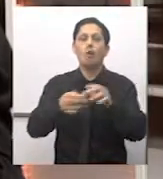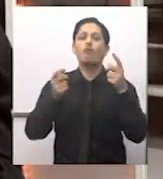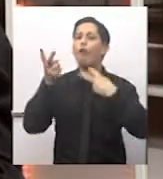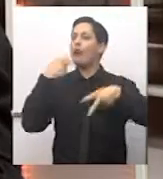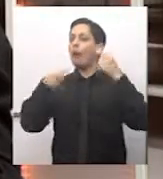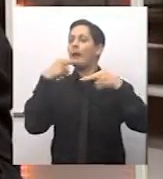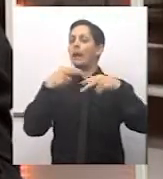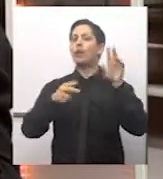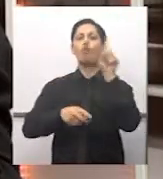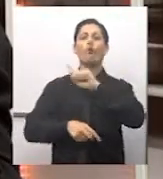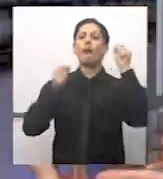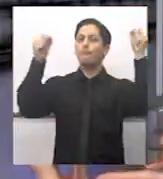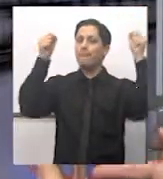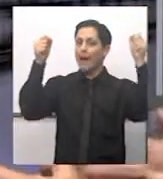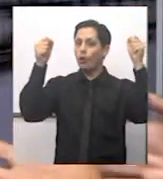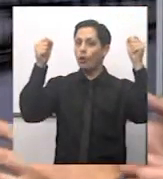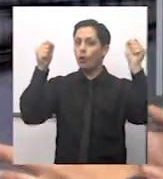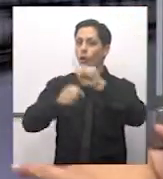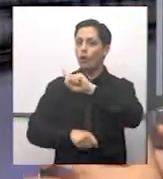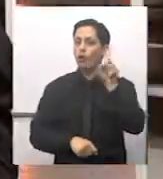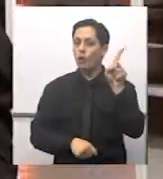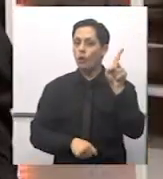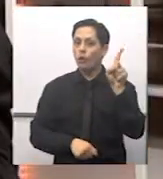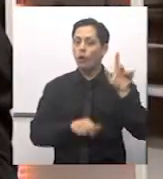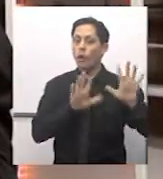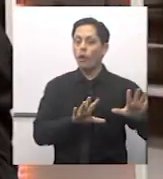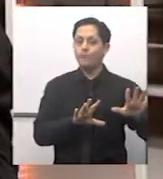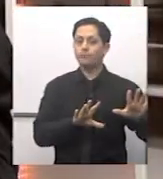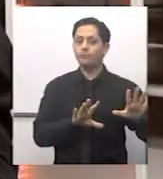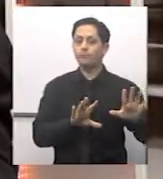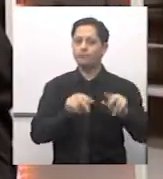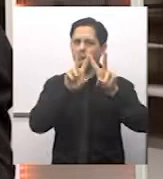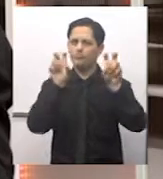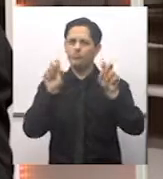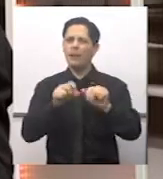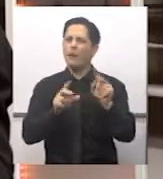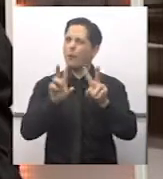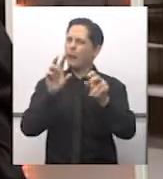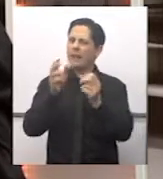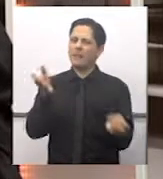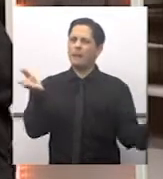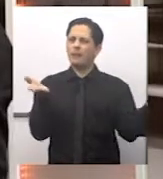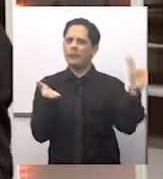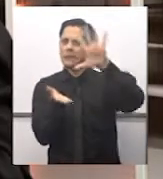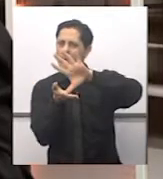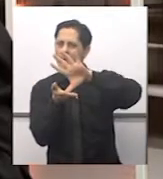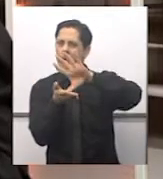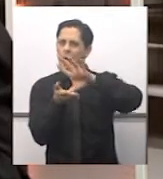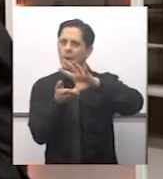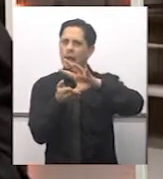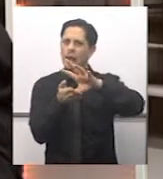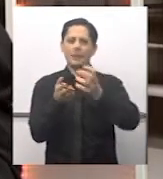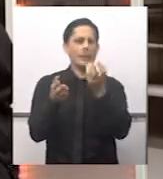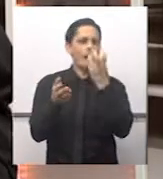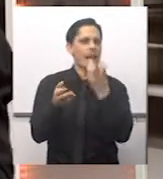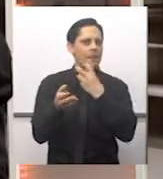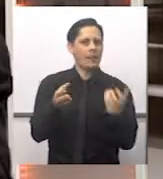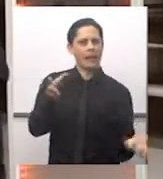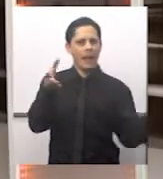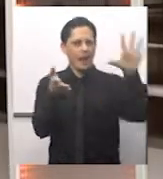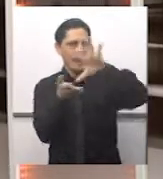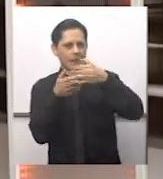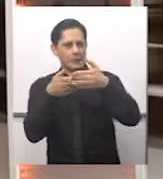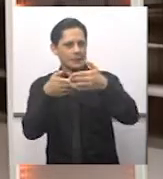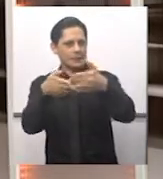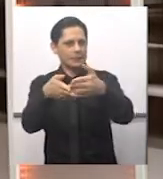que se esperaba. No al nivel que nosotros queríamos que funcionara. Porque incluso el tema frutícola, ¿no es cierto? No, se mantuvo. Pero con menos cantidad de exportaciones de acá. Por